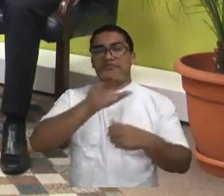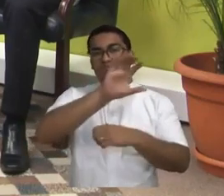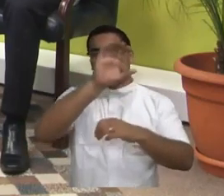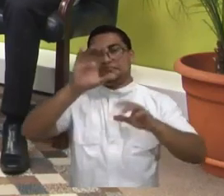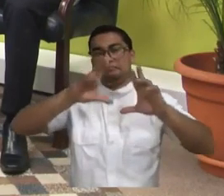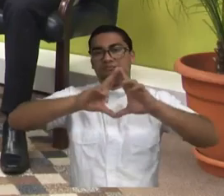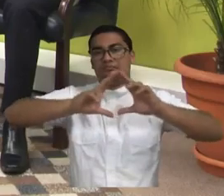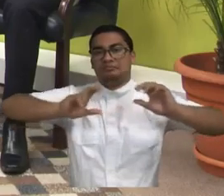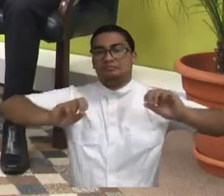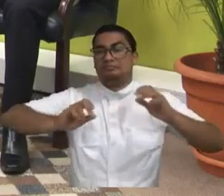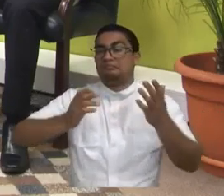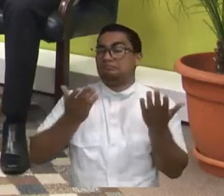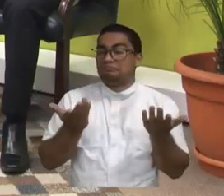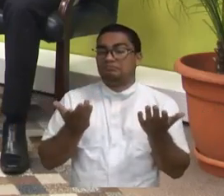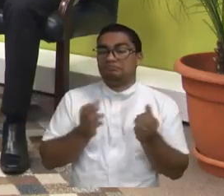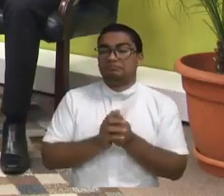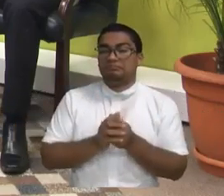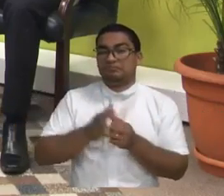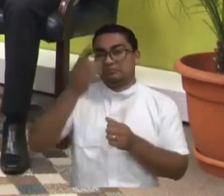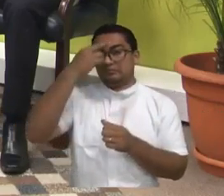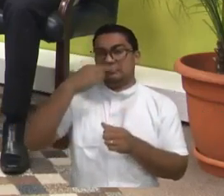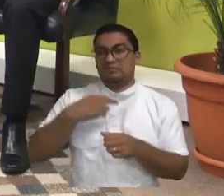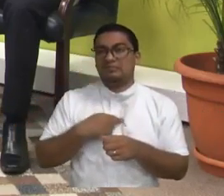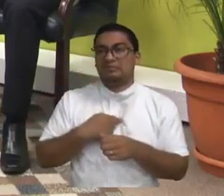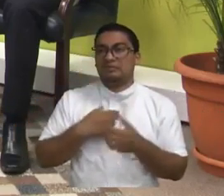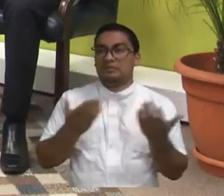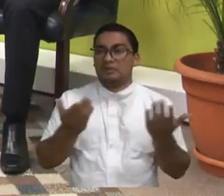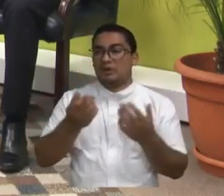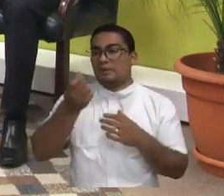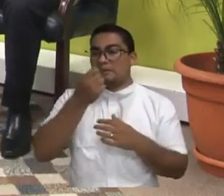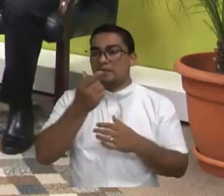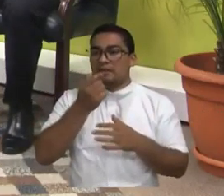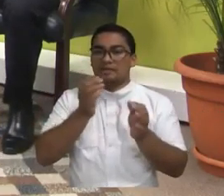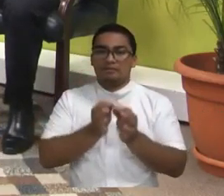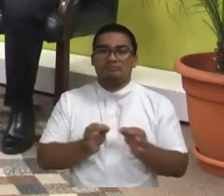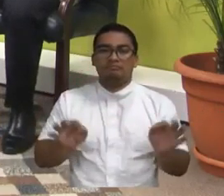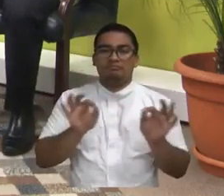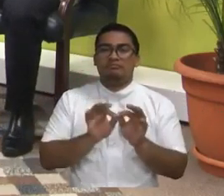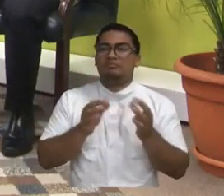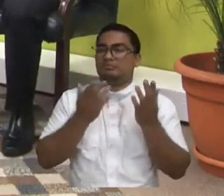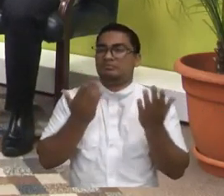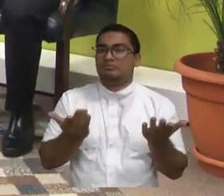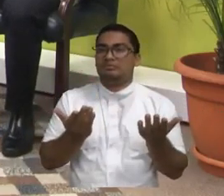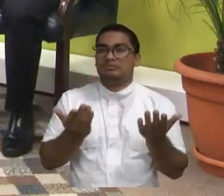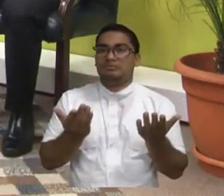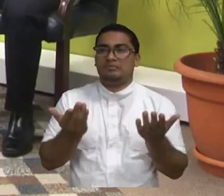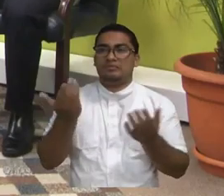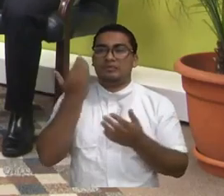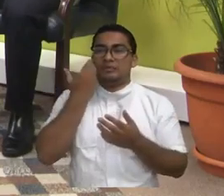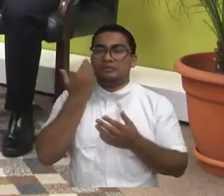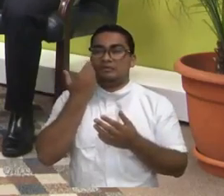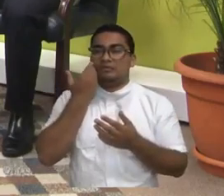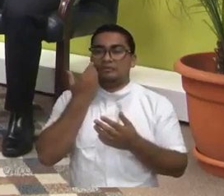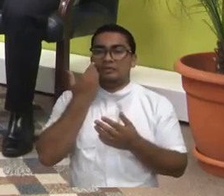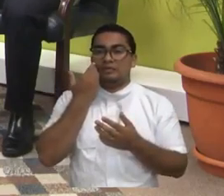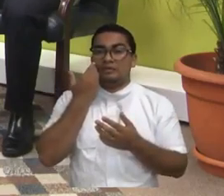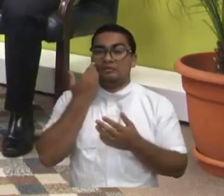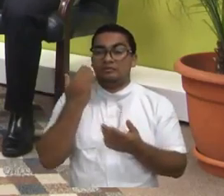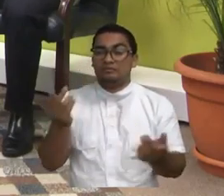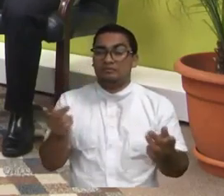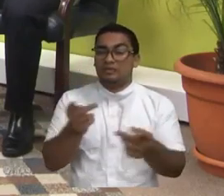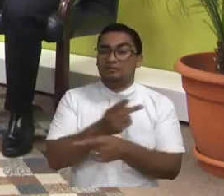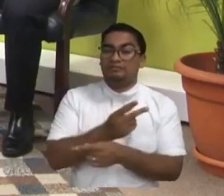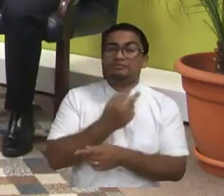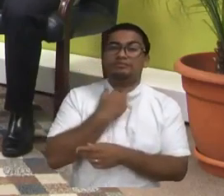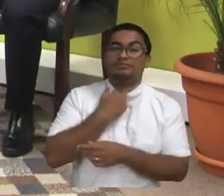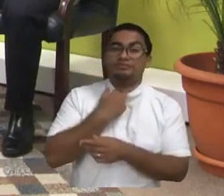Ya. Así es. La responsabilidad está en tomarse el medicamento para que la enfermedad no progrese y que pueda tener